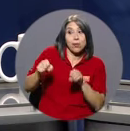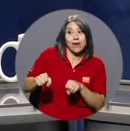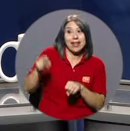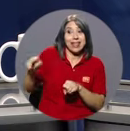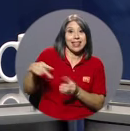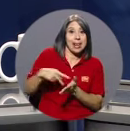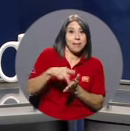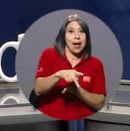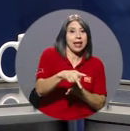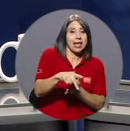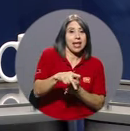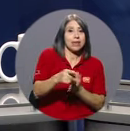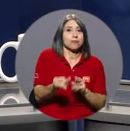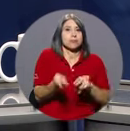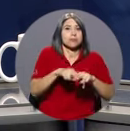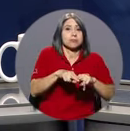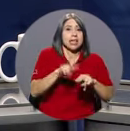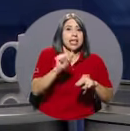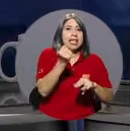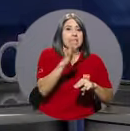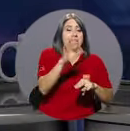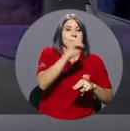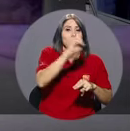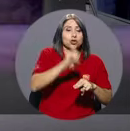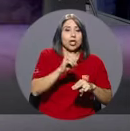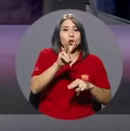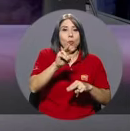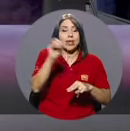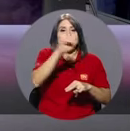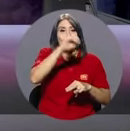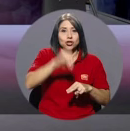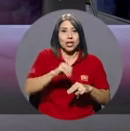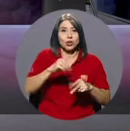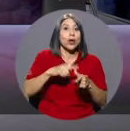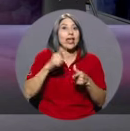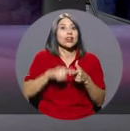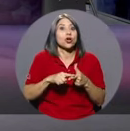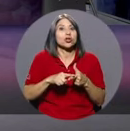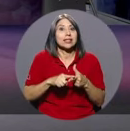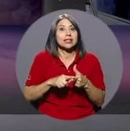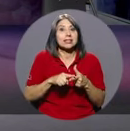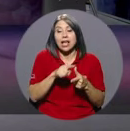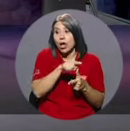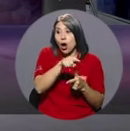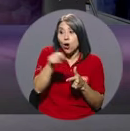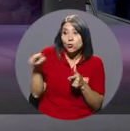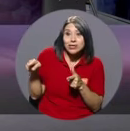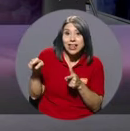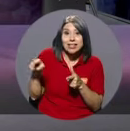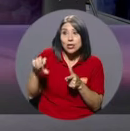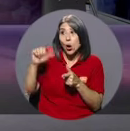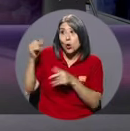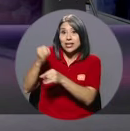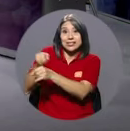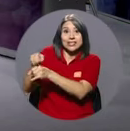ser hasta entre un 15 o un 20%. Entonces, usted pone una tasa de usura muy baja, los bancos, en definitiva, inmediatamente no van a perfilar a ese tipo de clientes porque